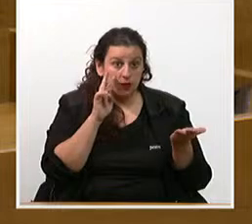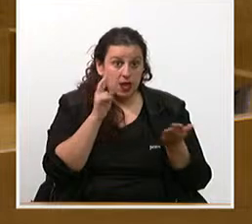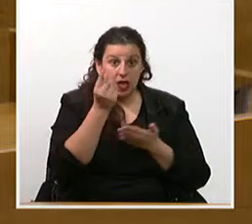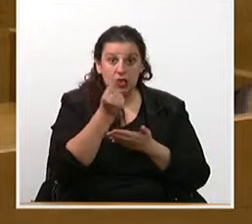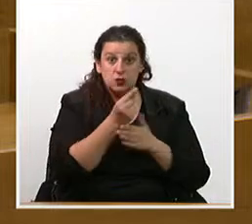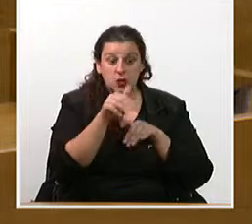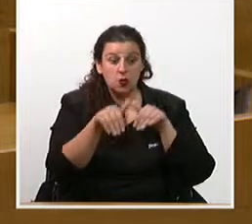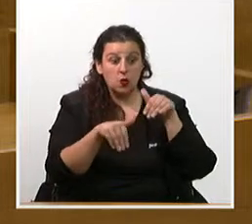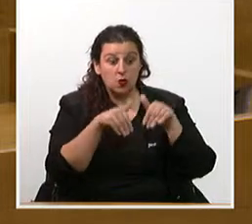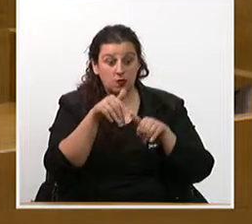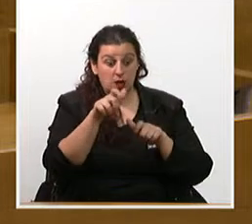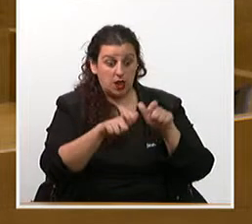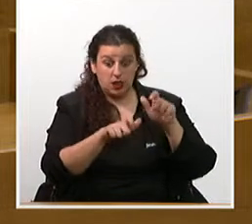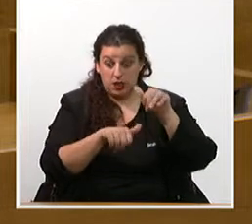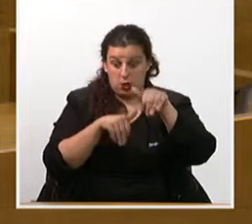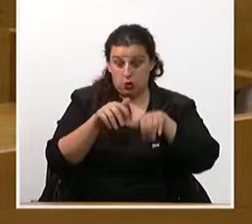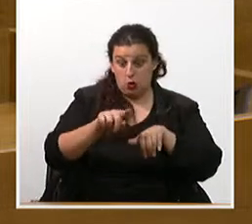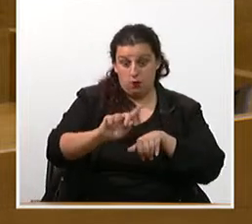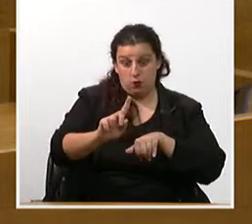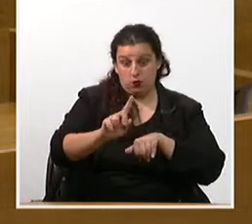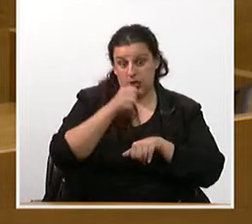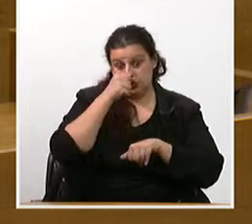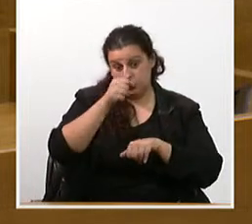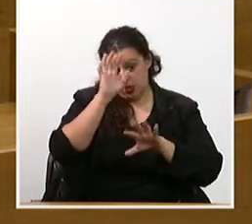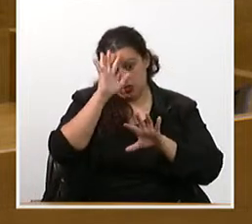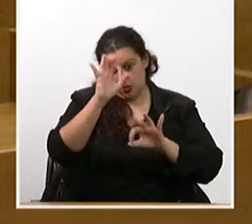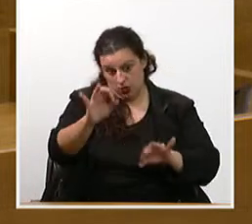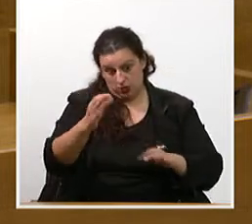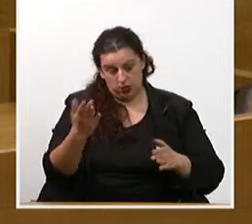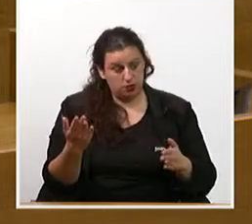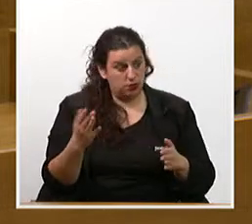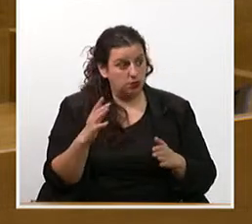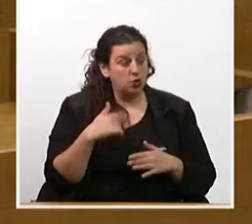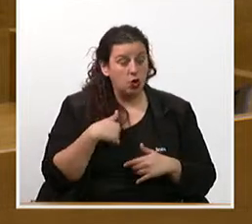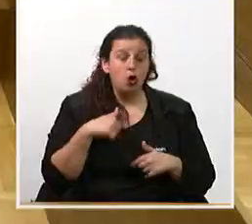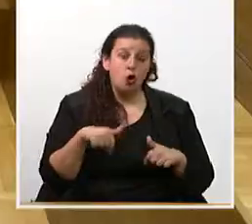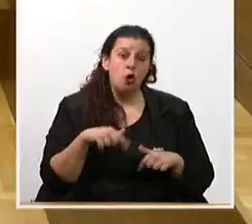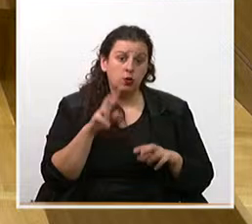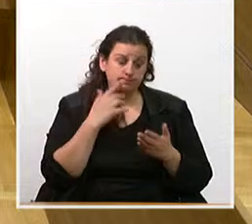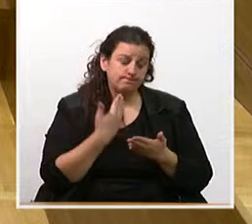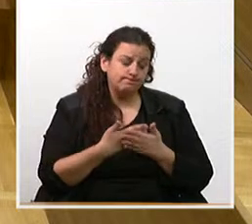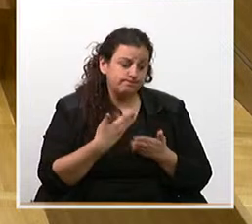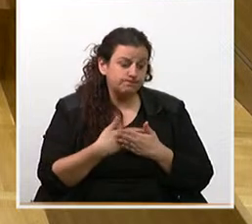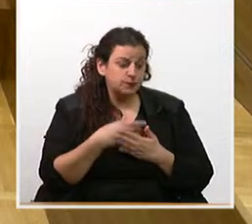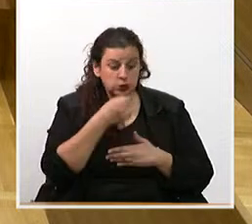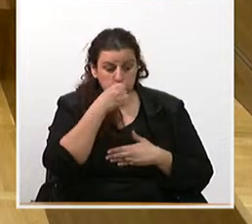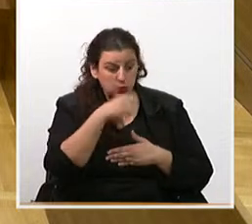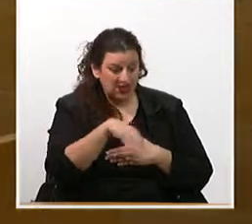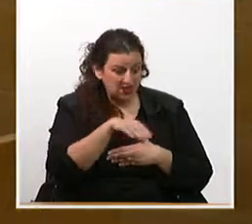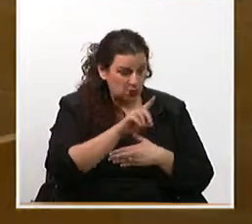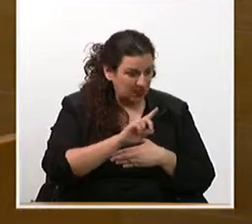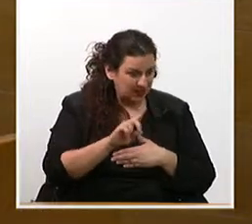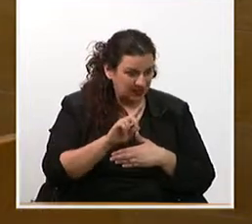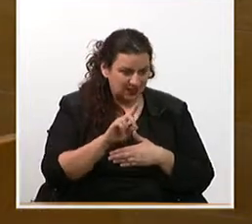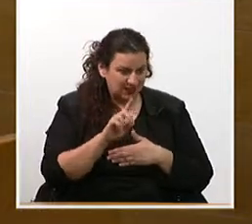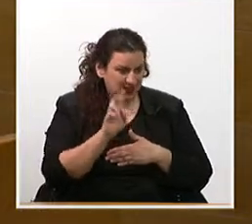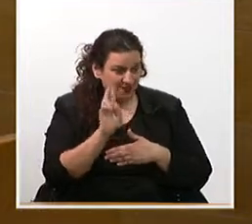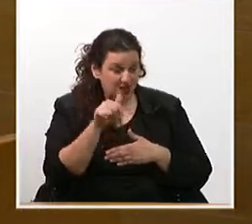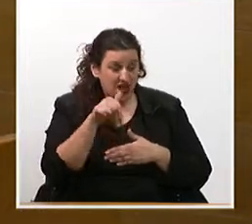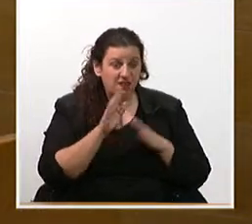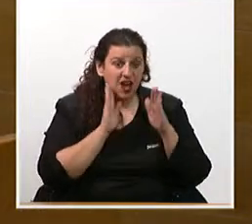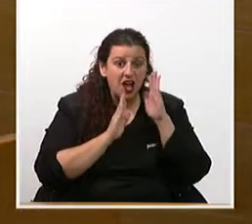elecciones pues hoy he comprobado yo que el psoe ni entiende ni comprende ni aprecia a la Vega